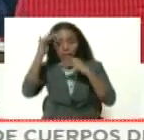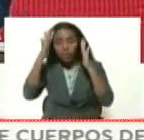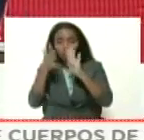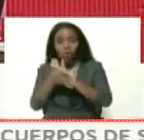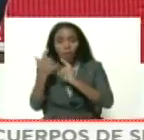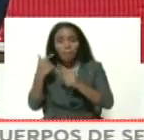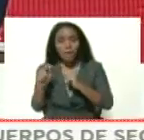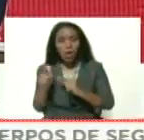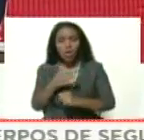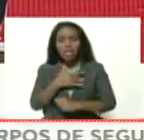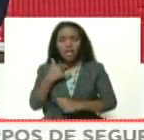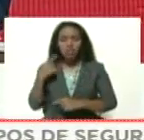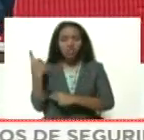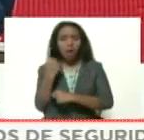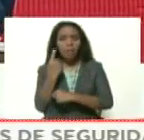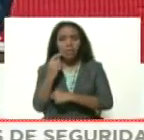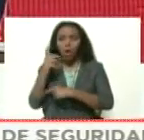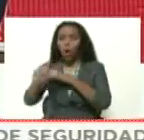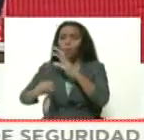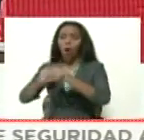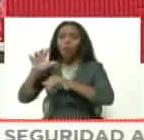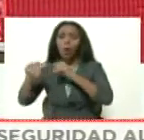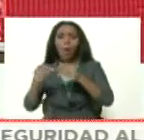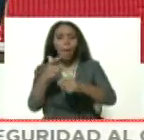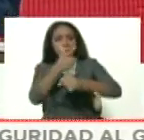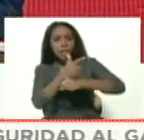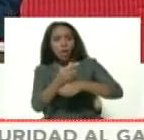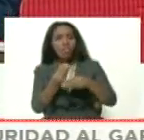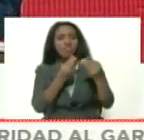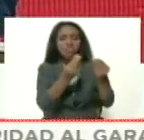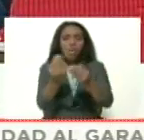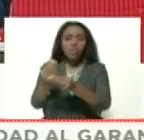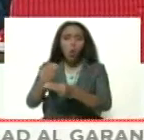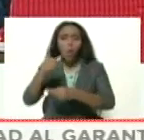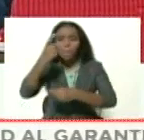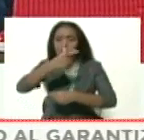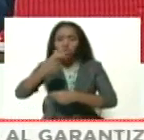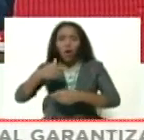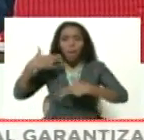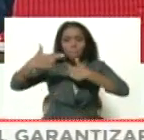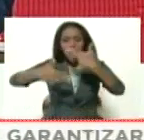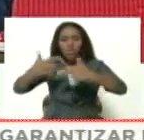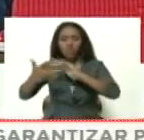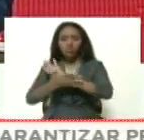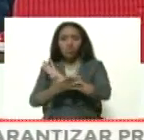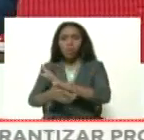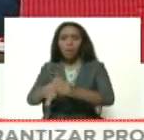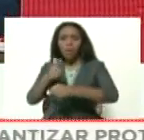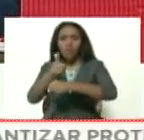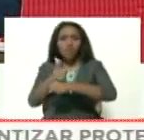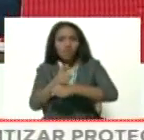gastarlo en armas para entregárselo a Cliver Alcalá Cordones, para que Cliver Alcalá Cordones